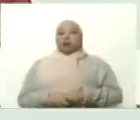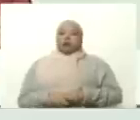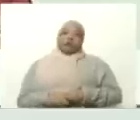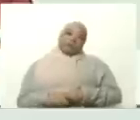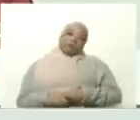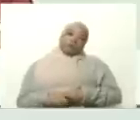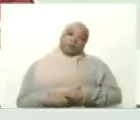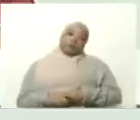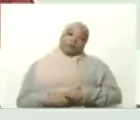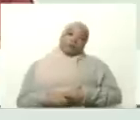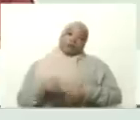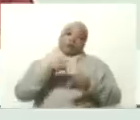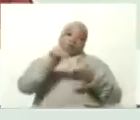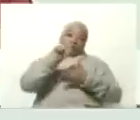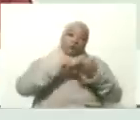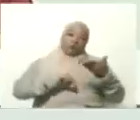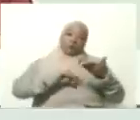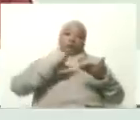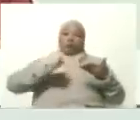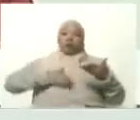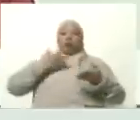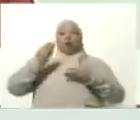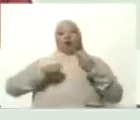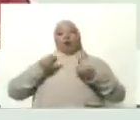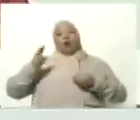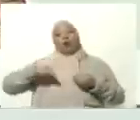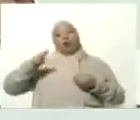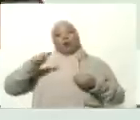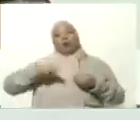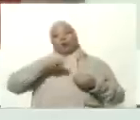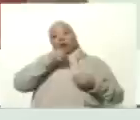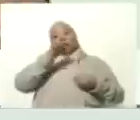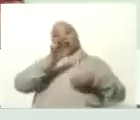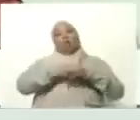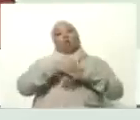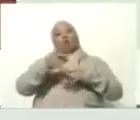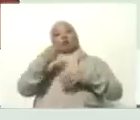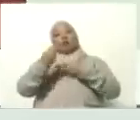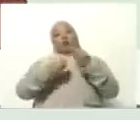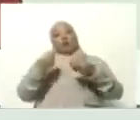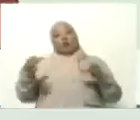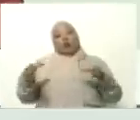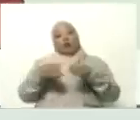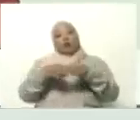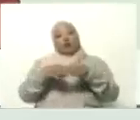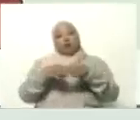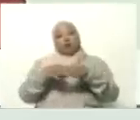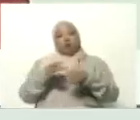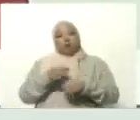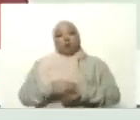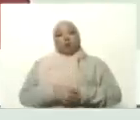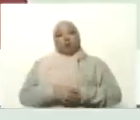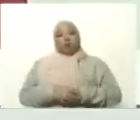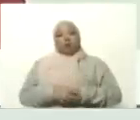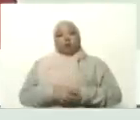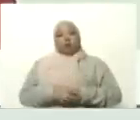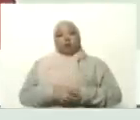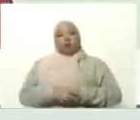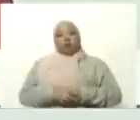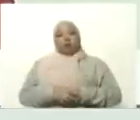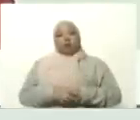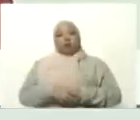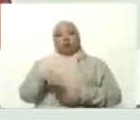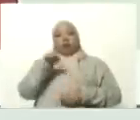Al sector que firmó ahí, que no, eso no tiene ninguna condicionamiento. Porque ellos van a esas reuniones, voy a decirlo